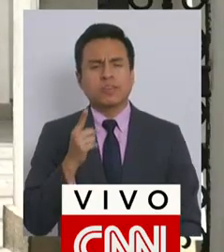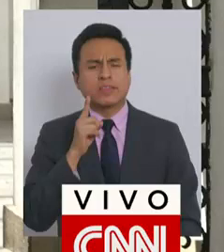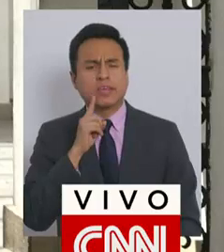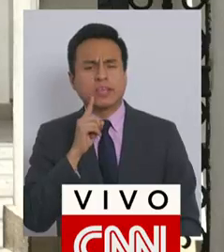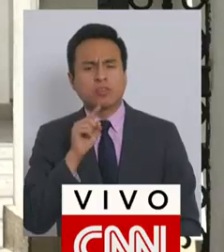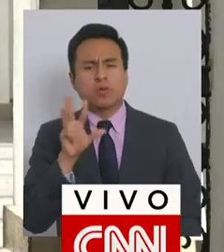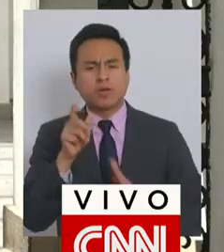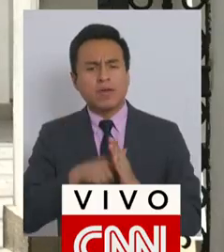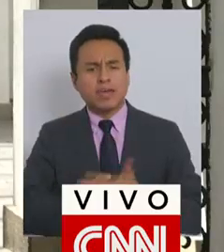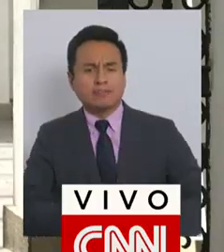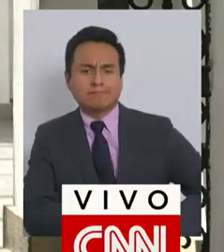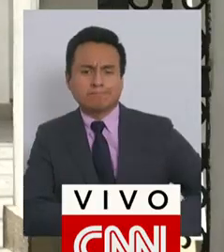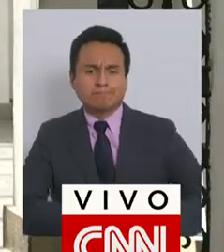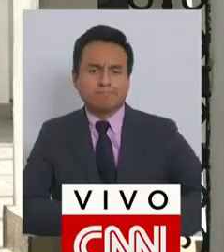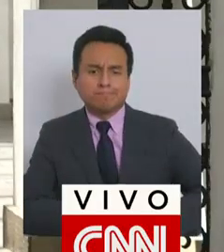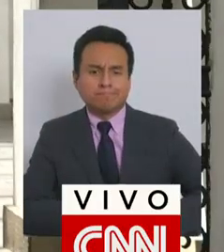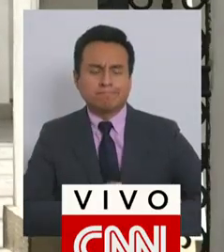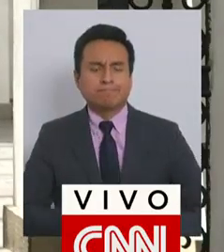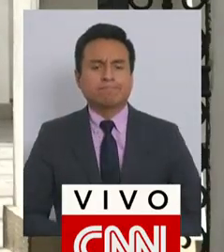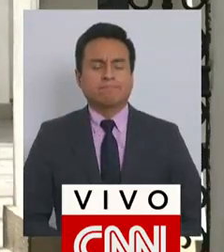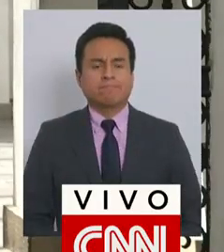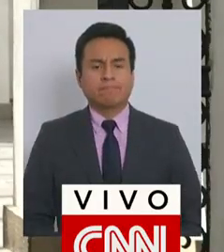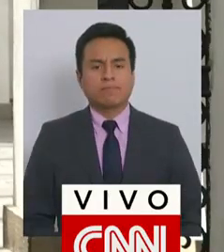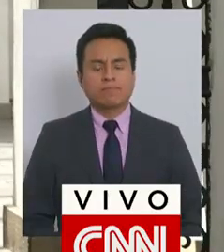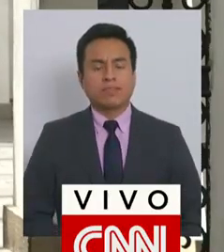uno de apenas 9 meses.